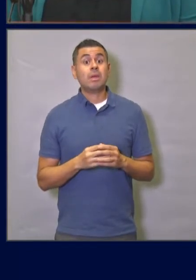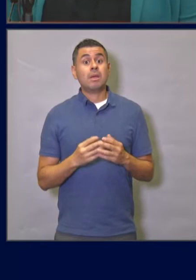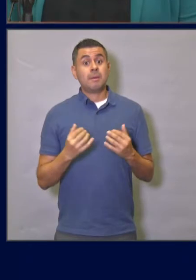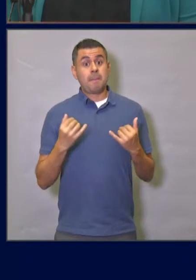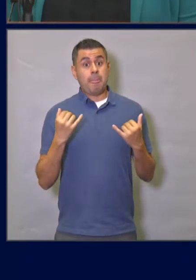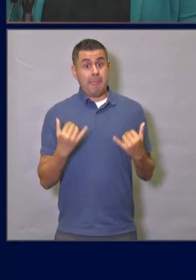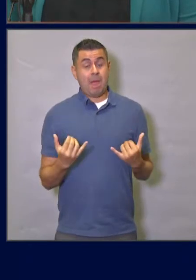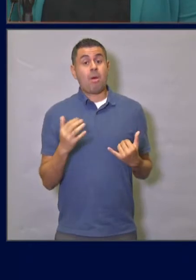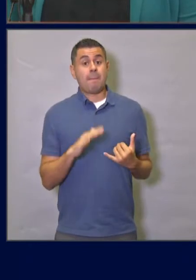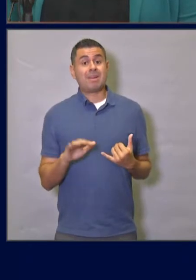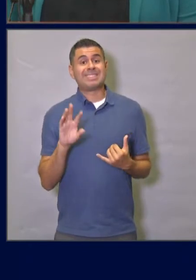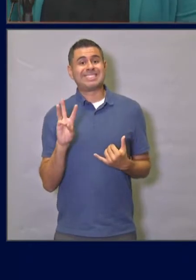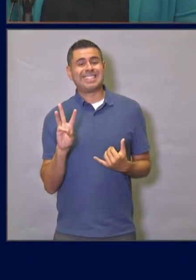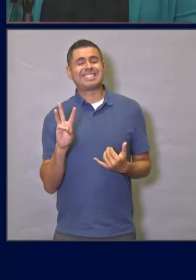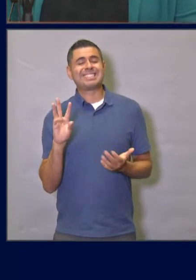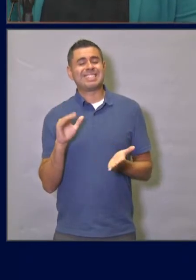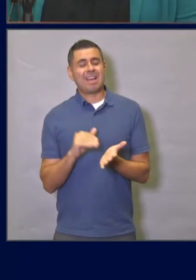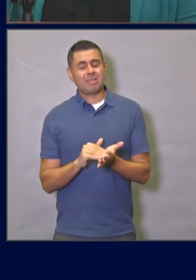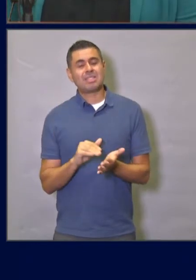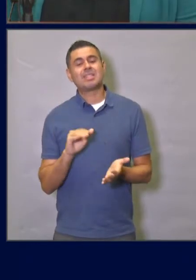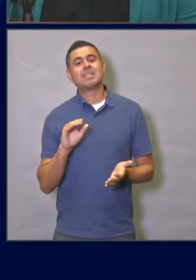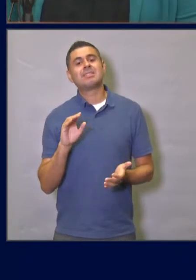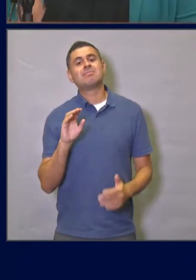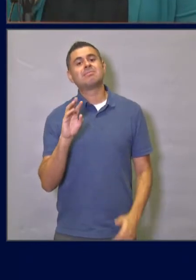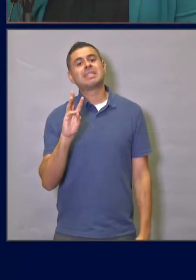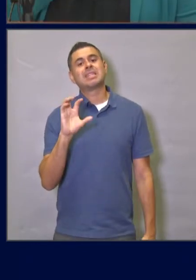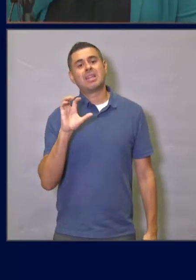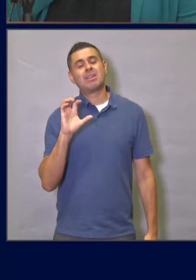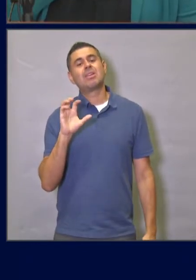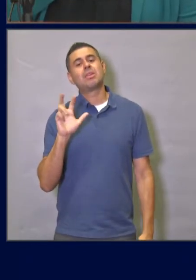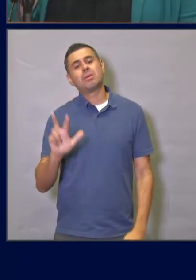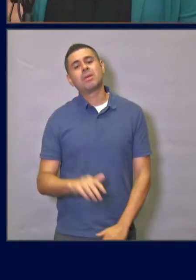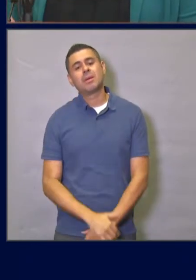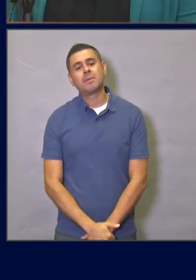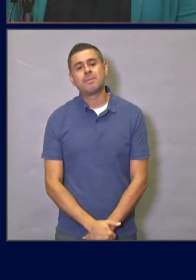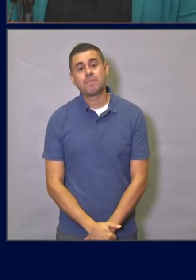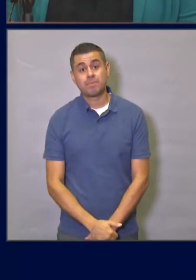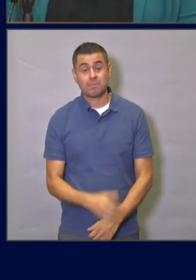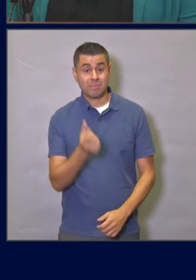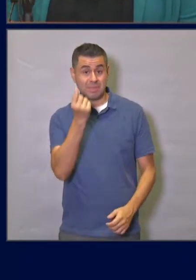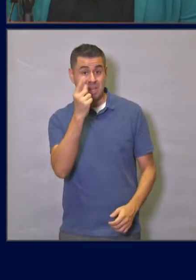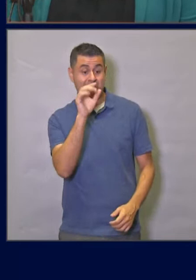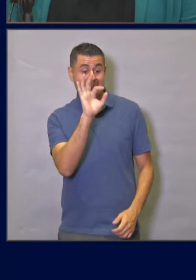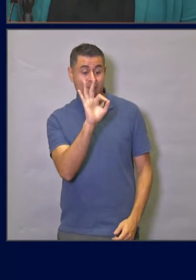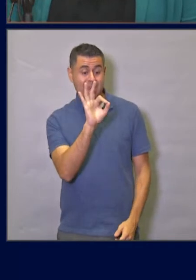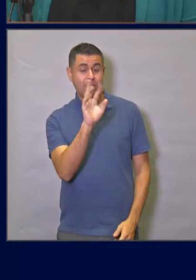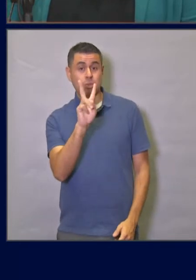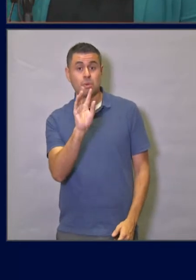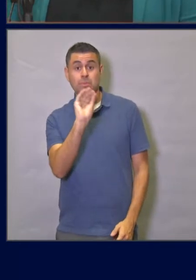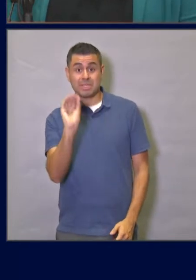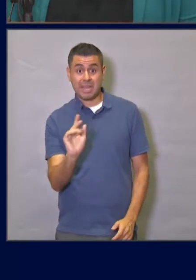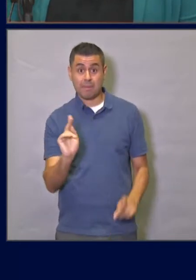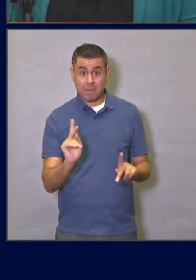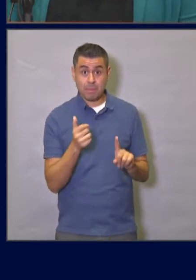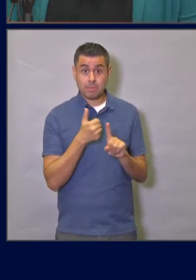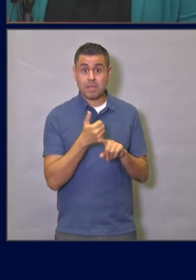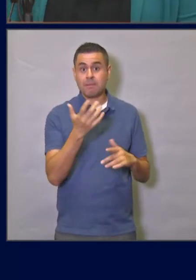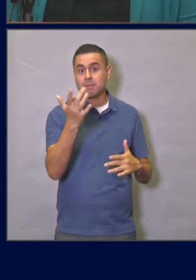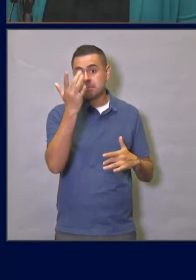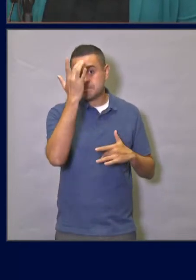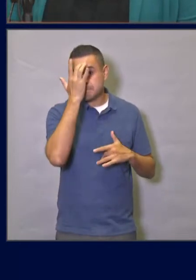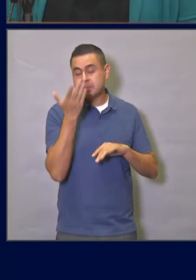a 6,303 en el condado de Los Ángeles. El 92% de las personas que han fallecido